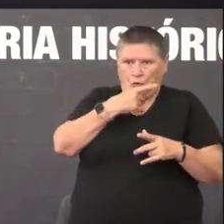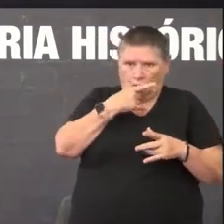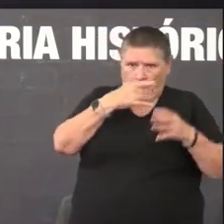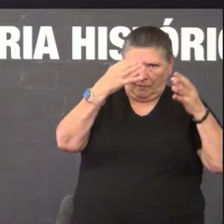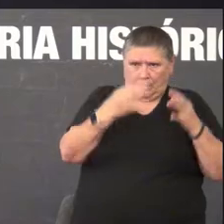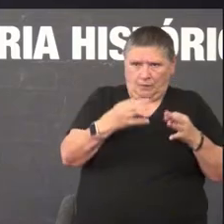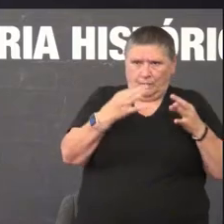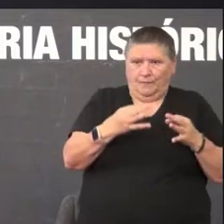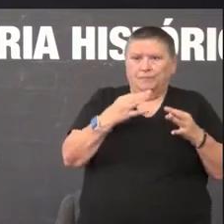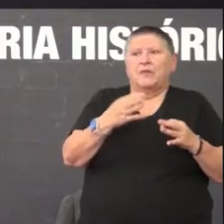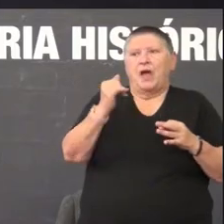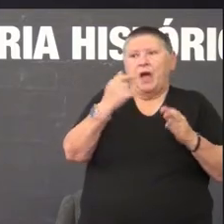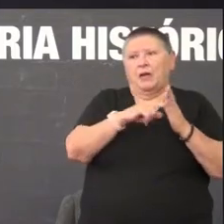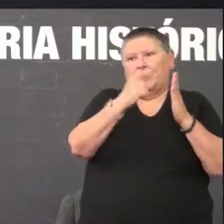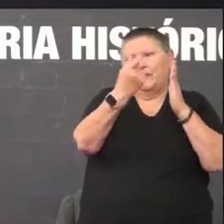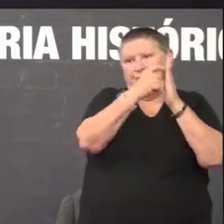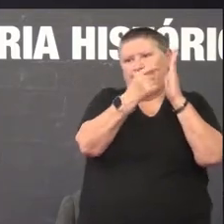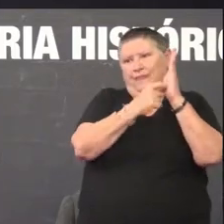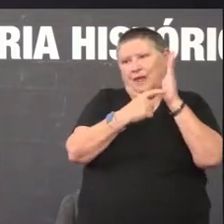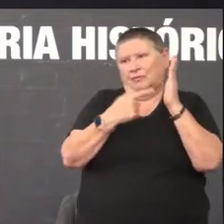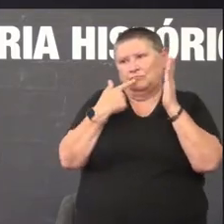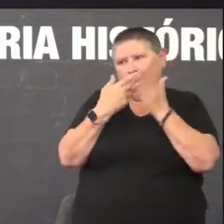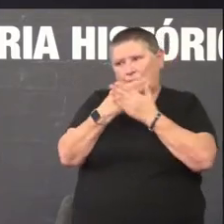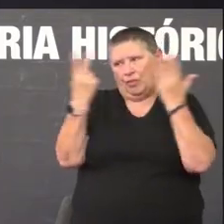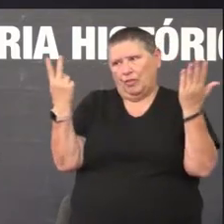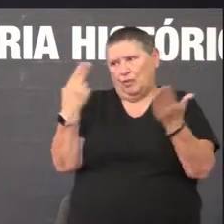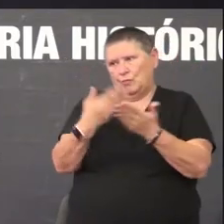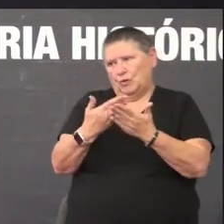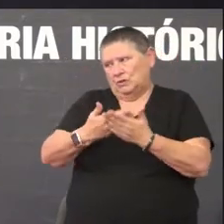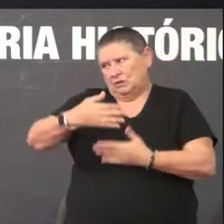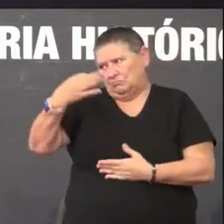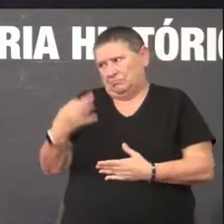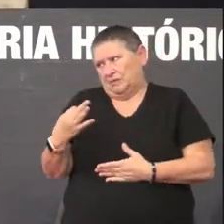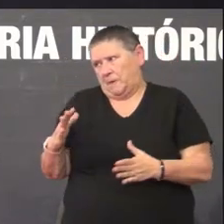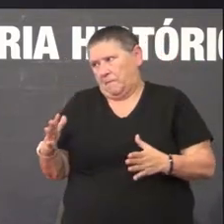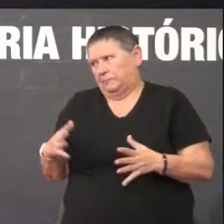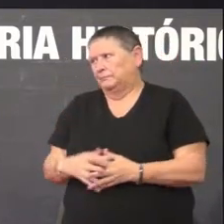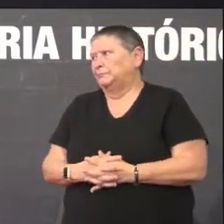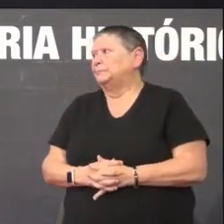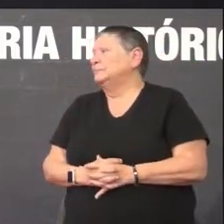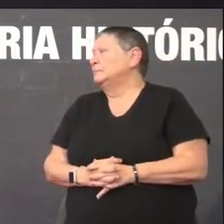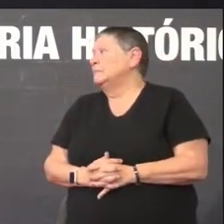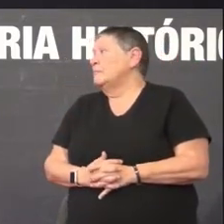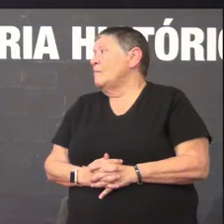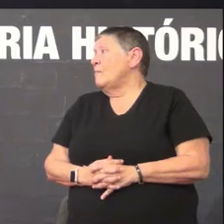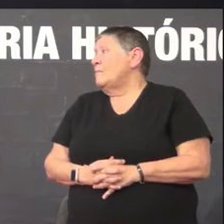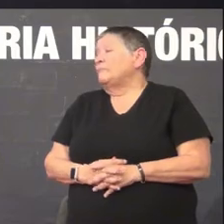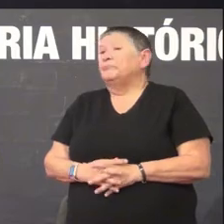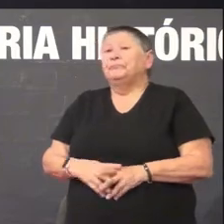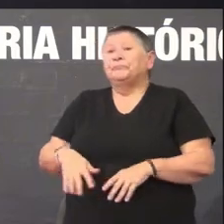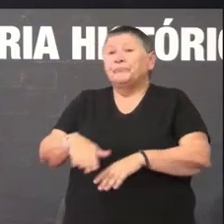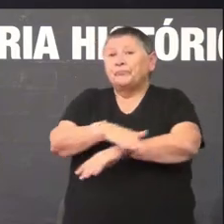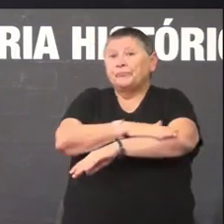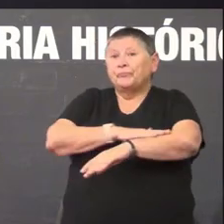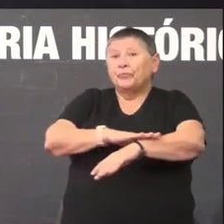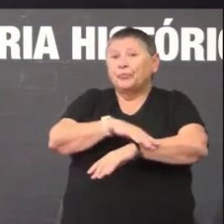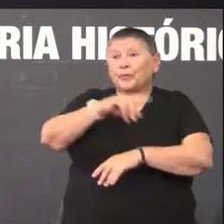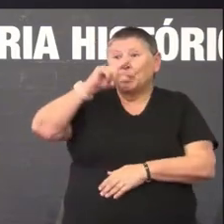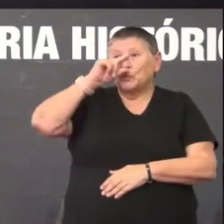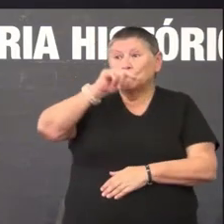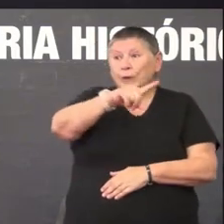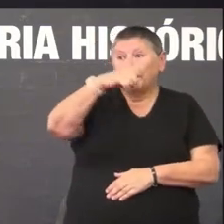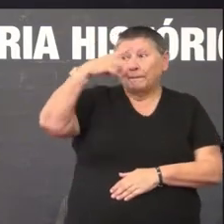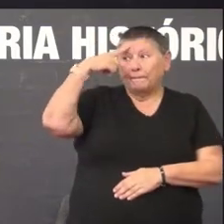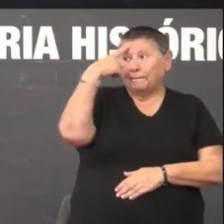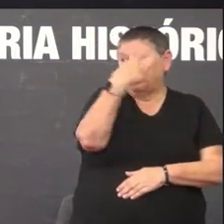Y luego hay datos que demuestran que esto era así, ¿no? Bueno, ¿lo sabía el gobierno de Suárez? Joder,